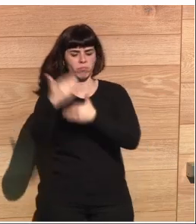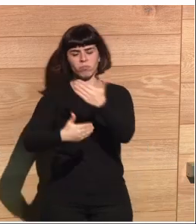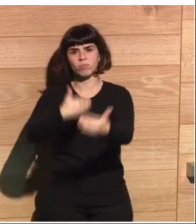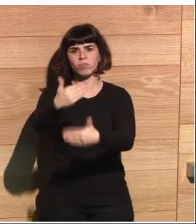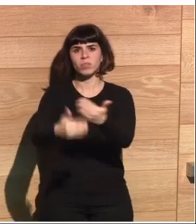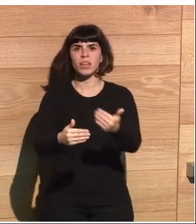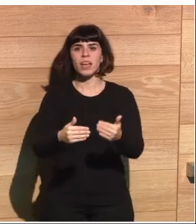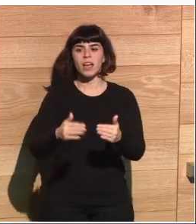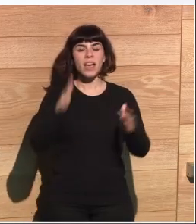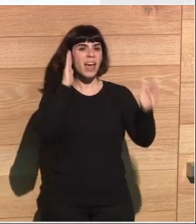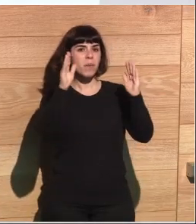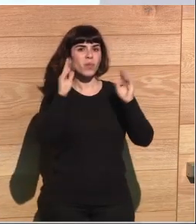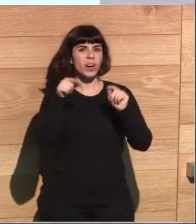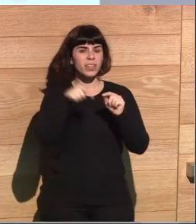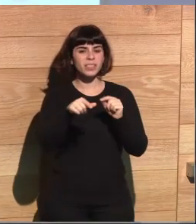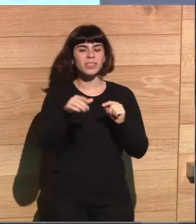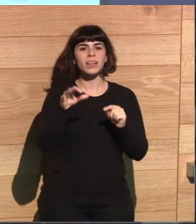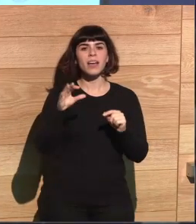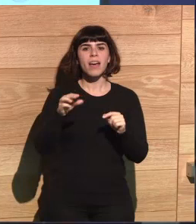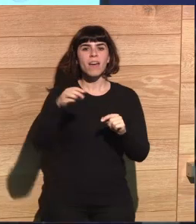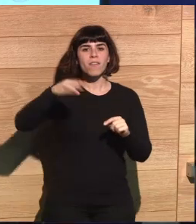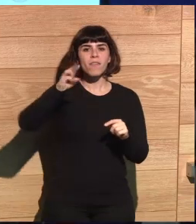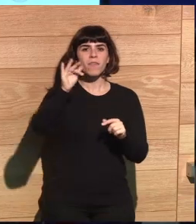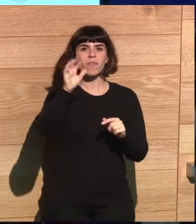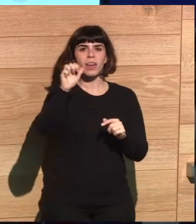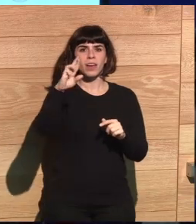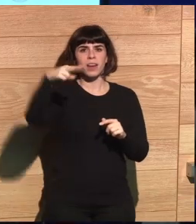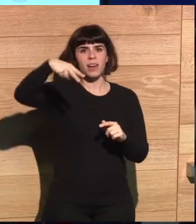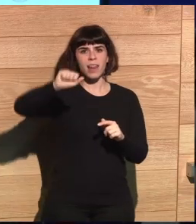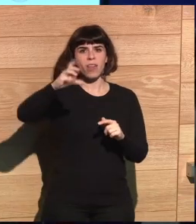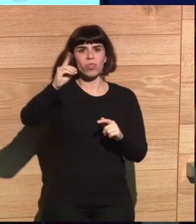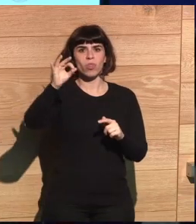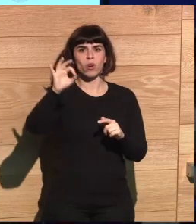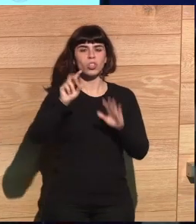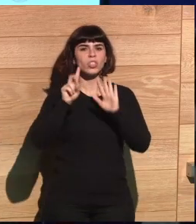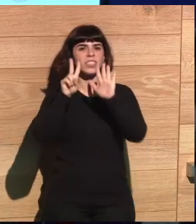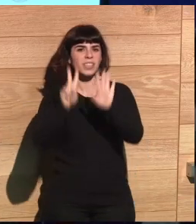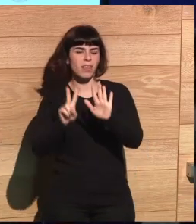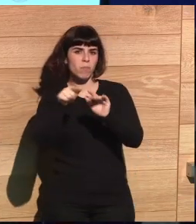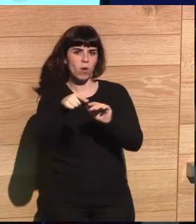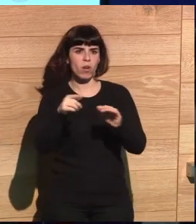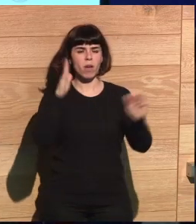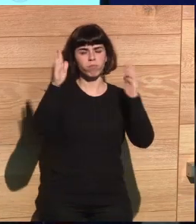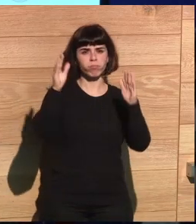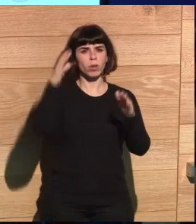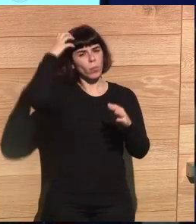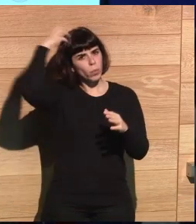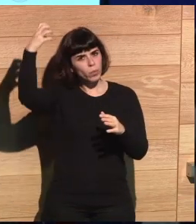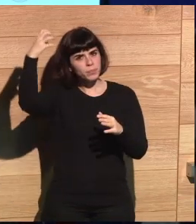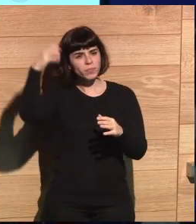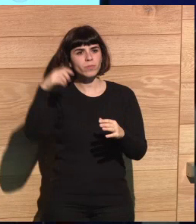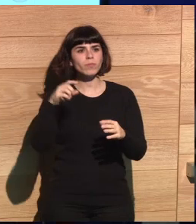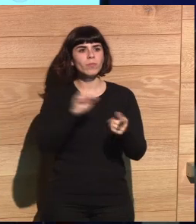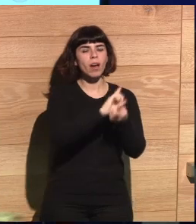rey absolutista llamado Fernando VII, que gobernaba como un tirano y al que el pueblo pasó de llamar el deseado a llamarlo